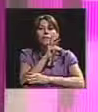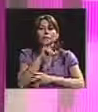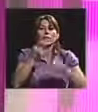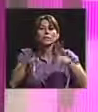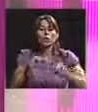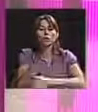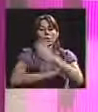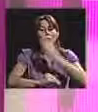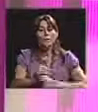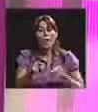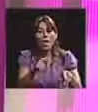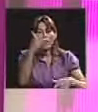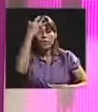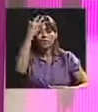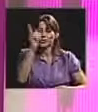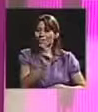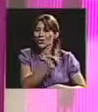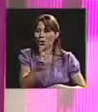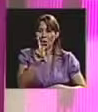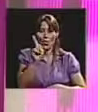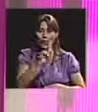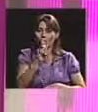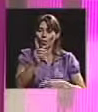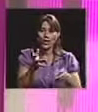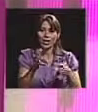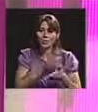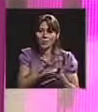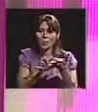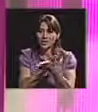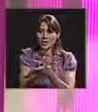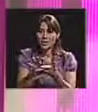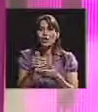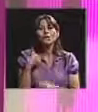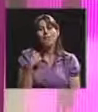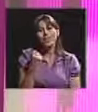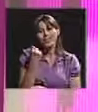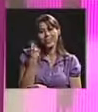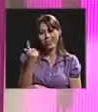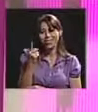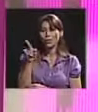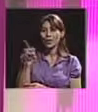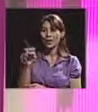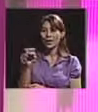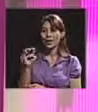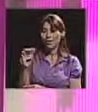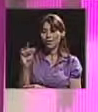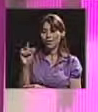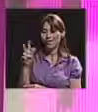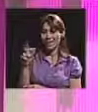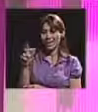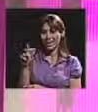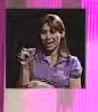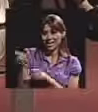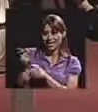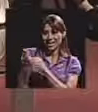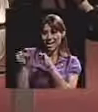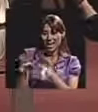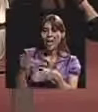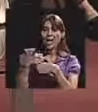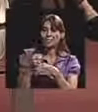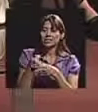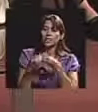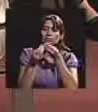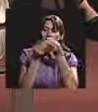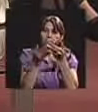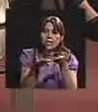mezclar. Yo entiendo el planteamiento que hace muy técnico doña María Eugenia Venegas, pero acá es algo más social. El